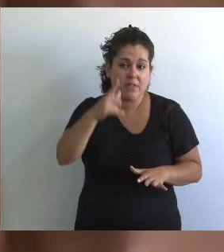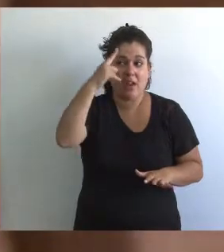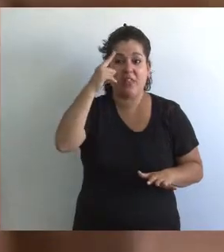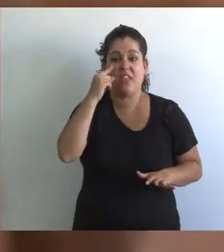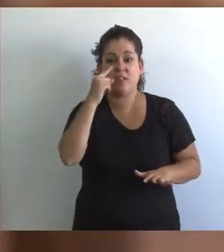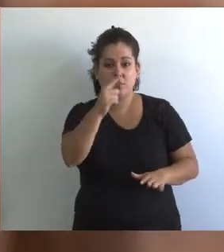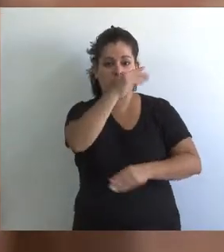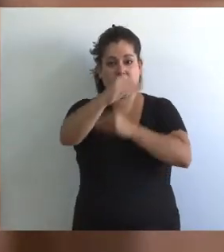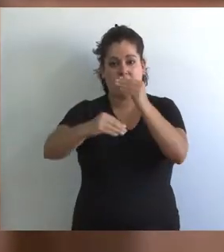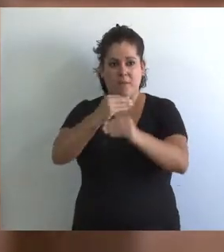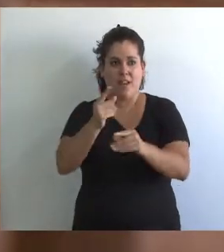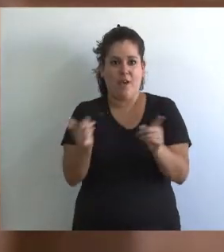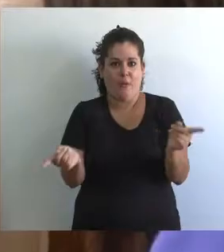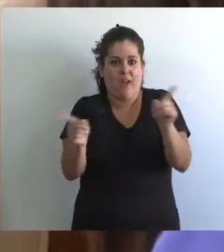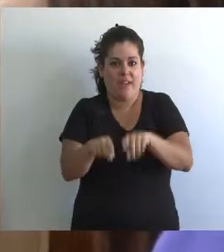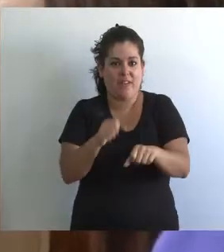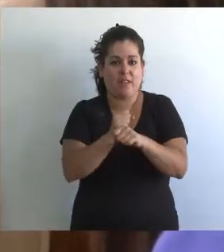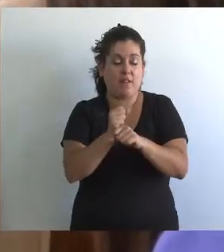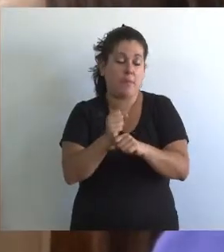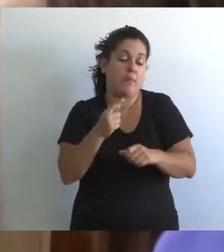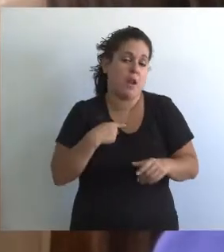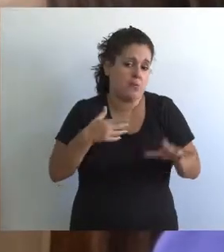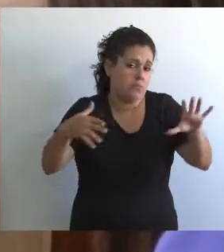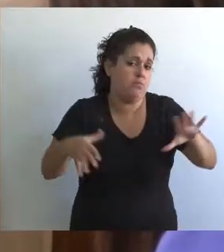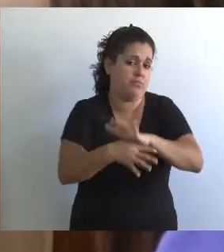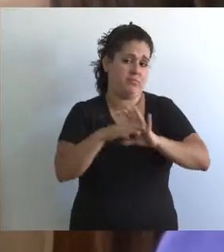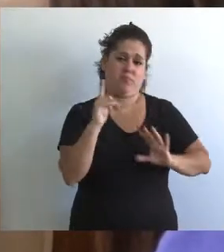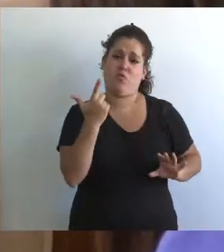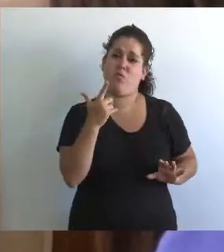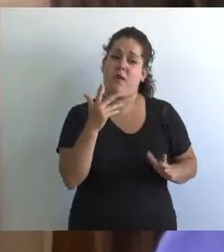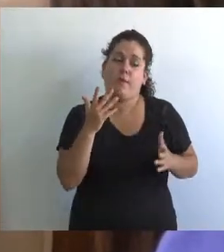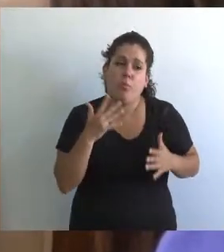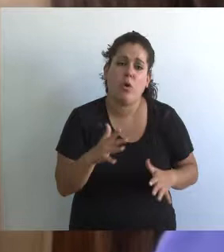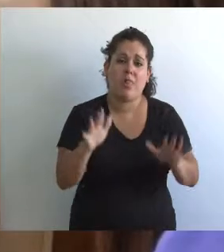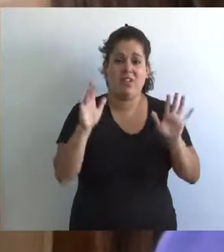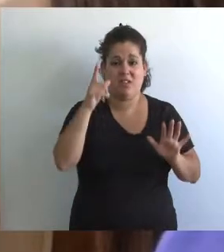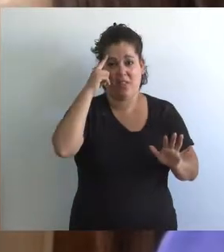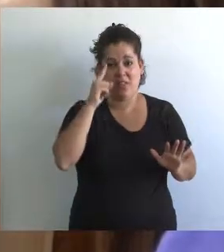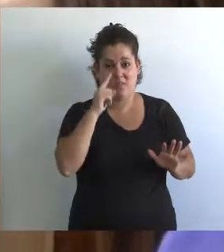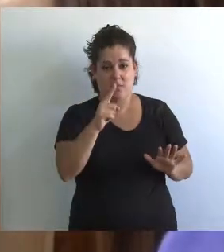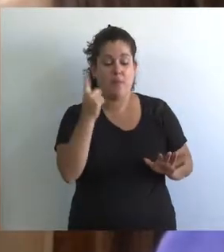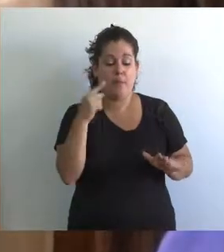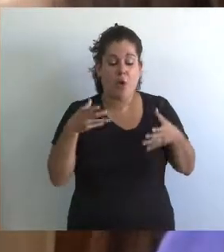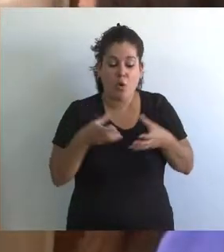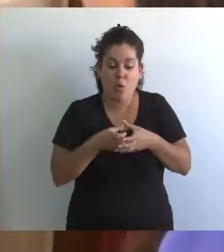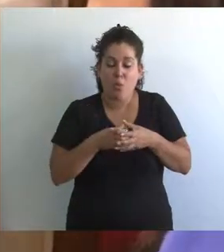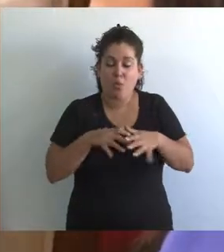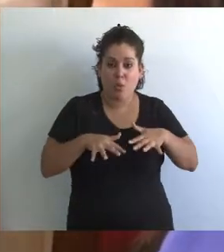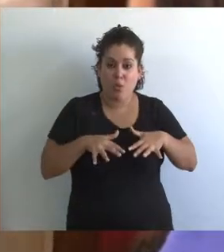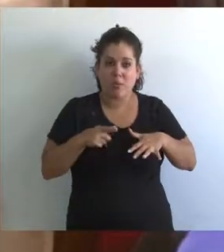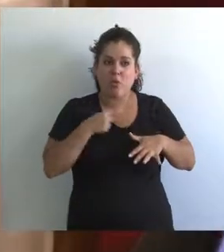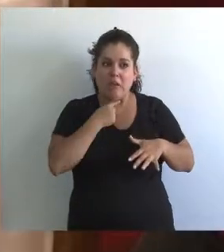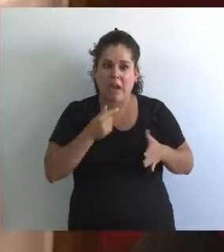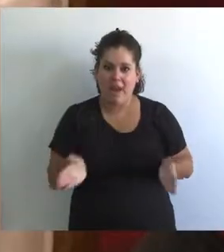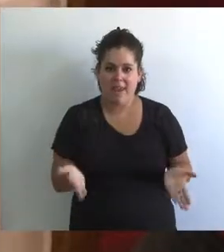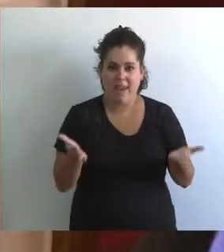aproximadamente. Nadie sabe el número exactamente, pero pueden ser unas 10.000 familias. Se está reorganizando todo el movimiento y en